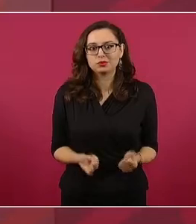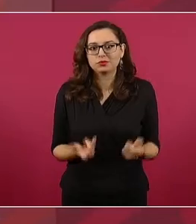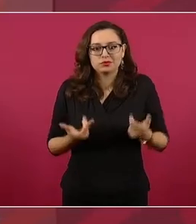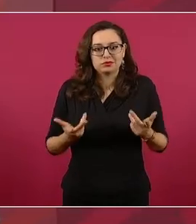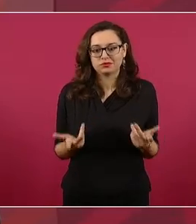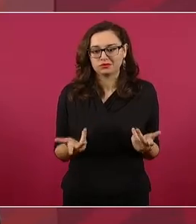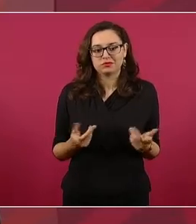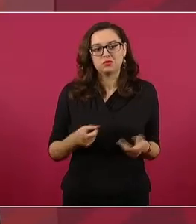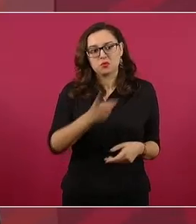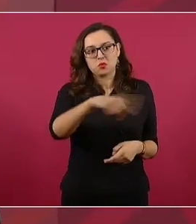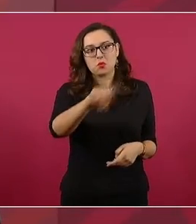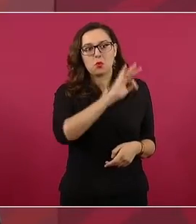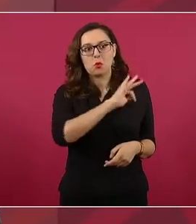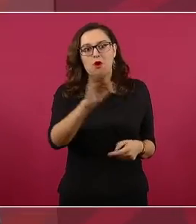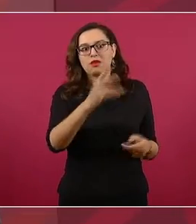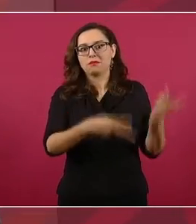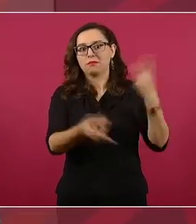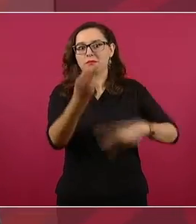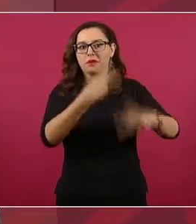inamovibles